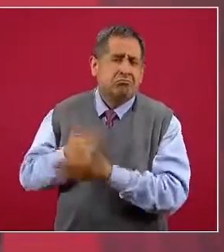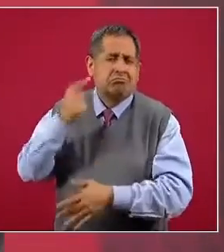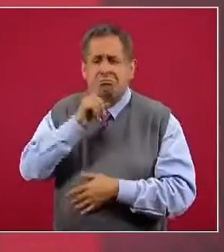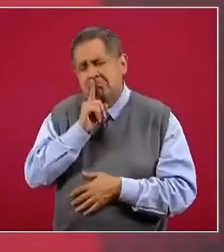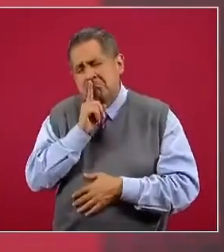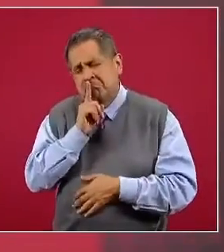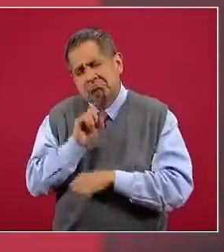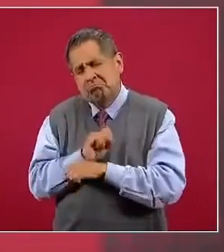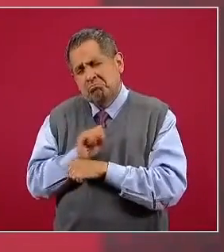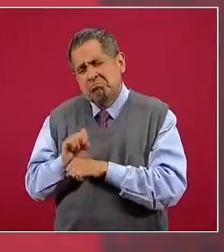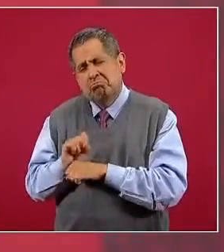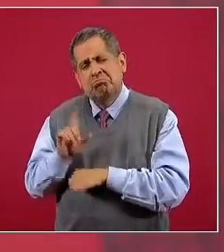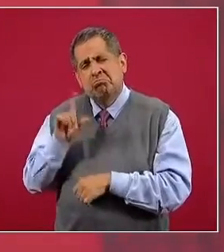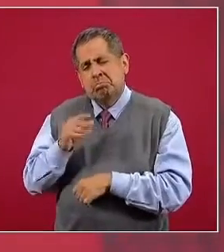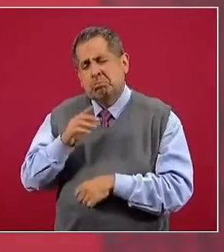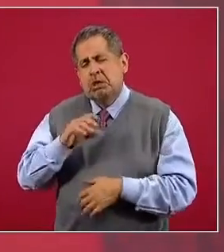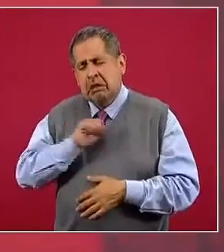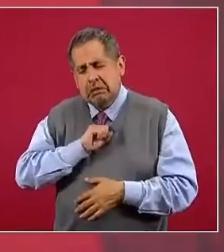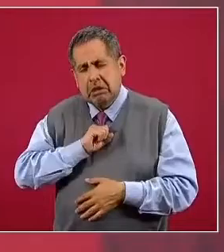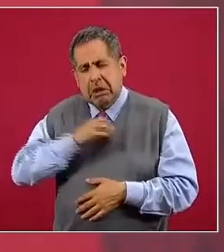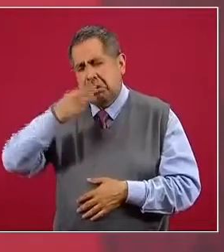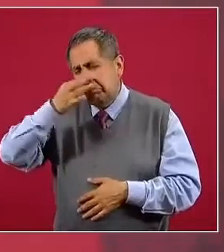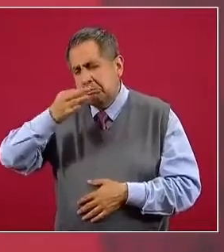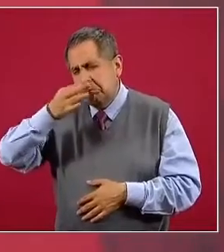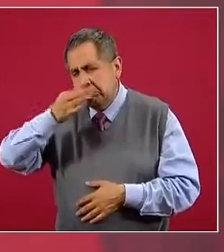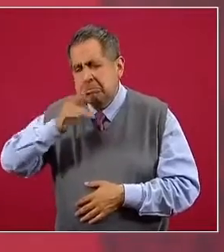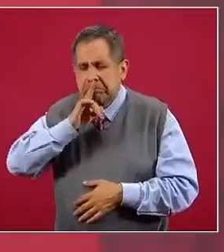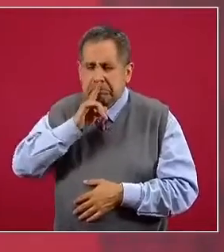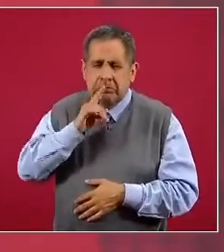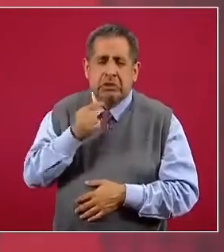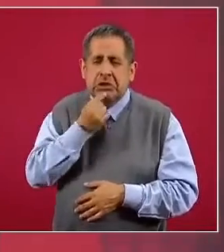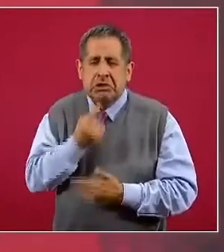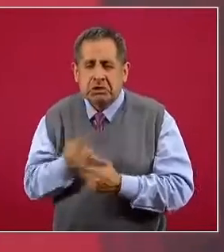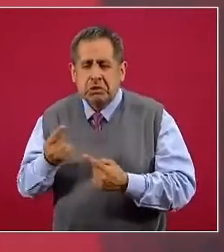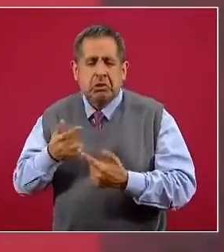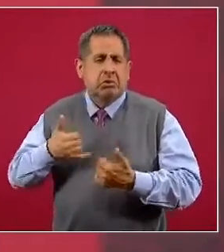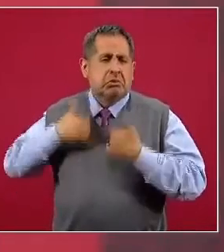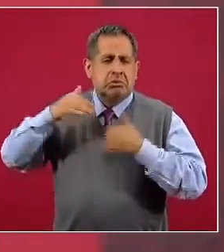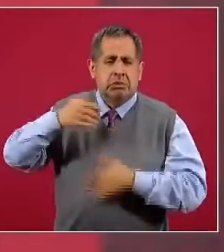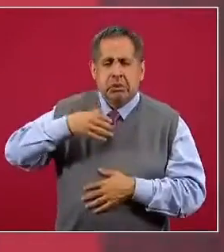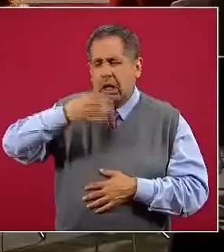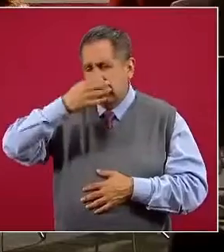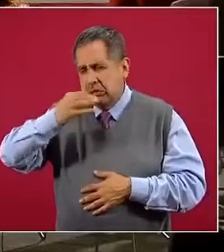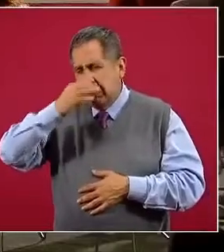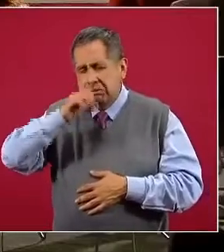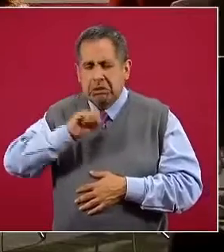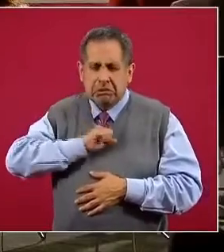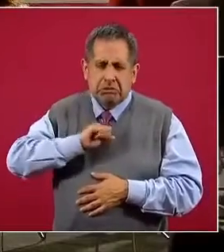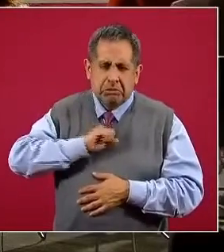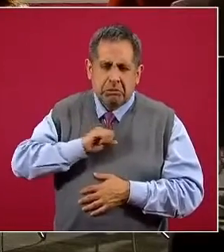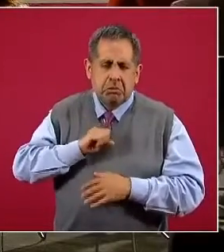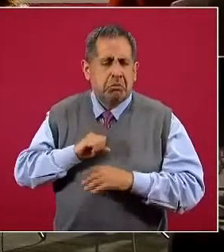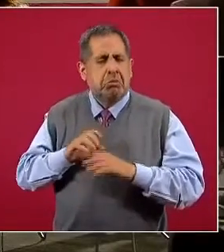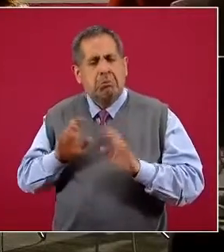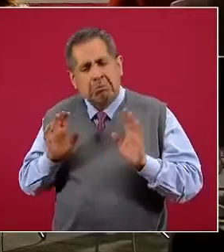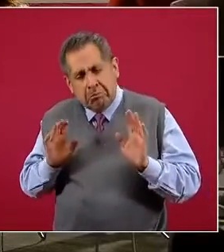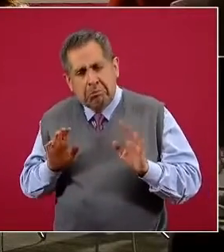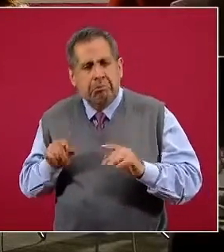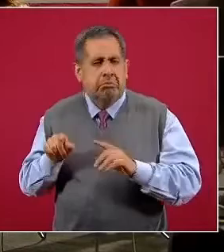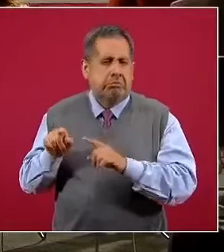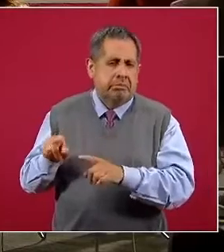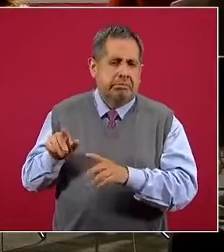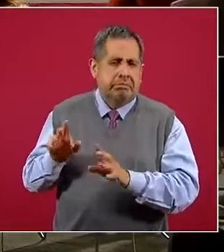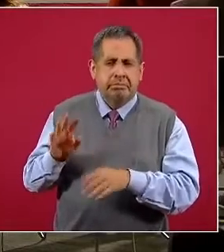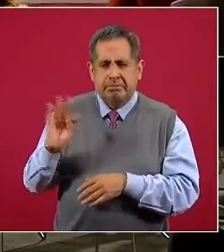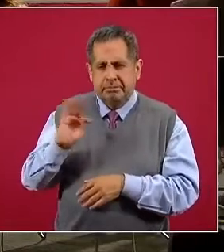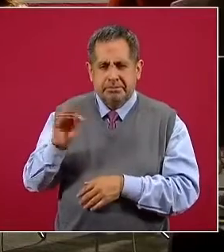causar este tipo de enfermedades catarrales. En los niños o los adultos mayores, las personas adultas mayores pudieran ser